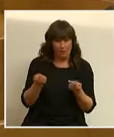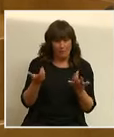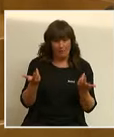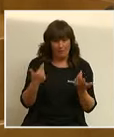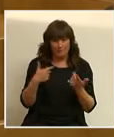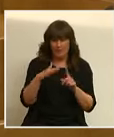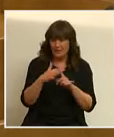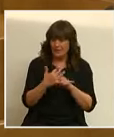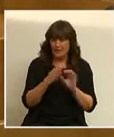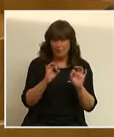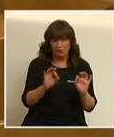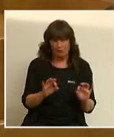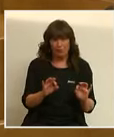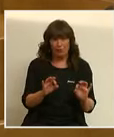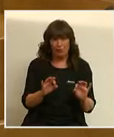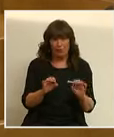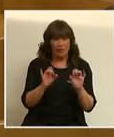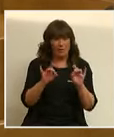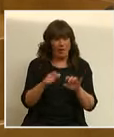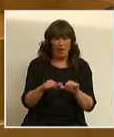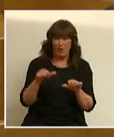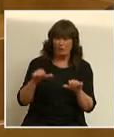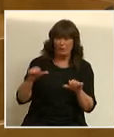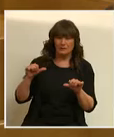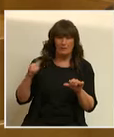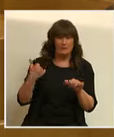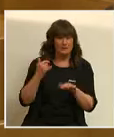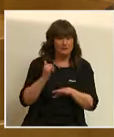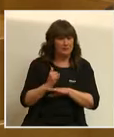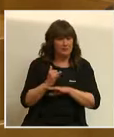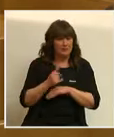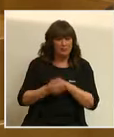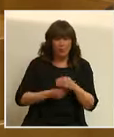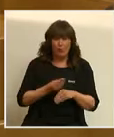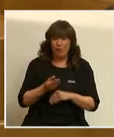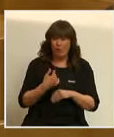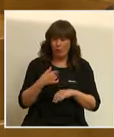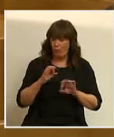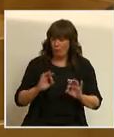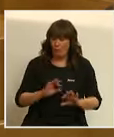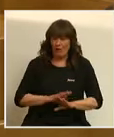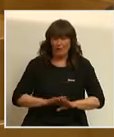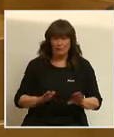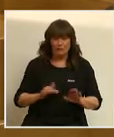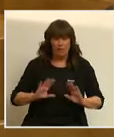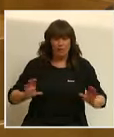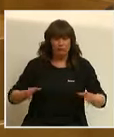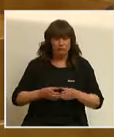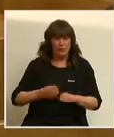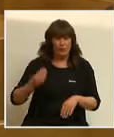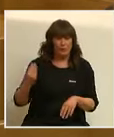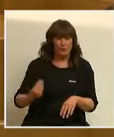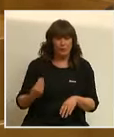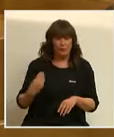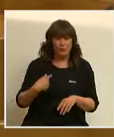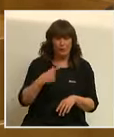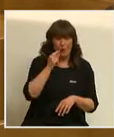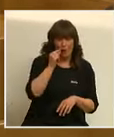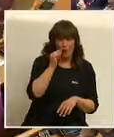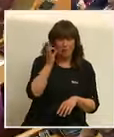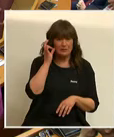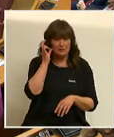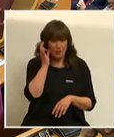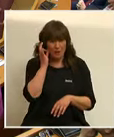como en otras ocasiones, el Instituto actuó como lo que es, un gran equipo de hombres y mujeres